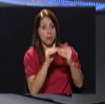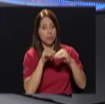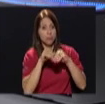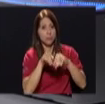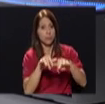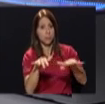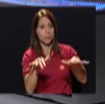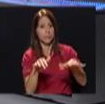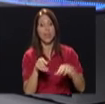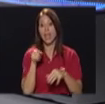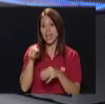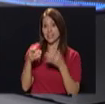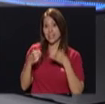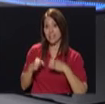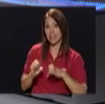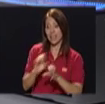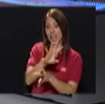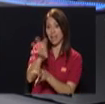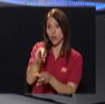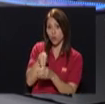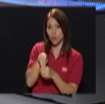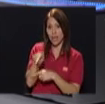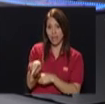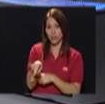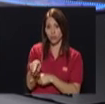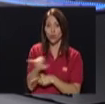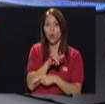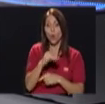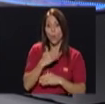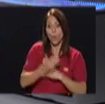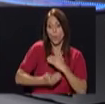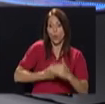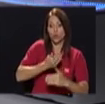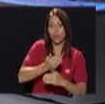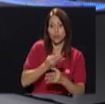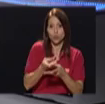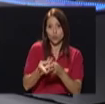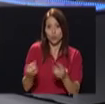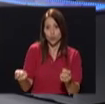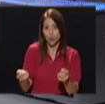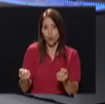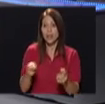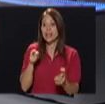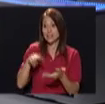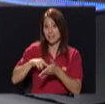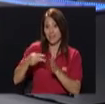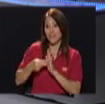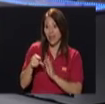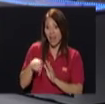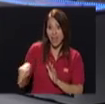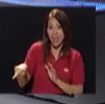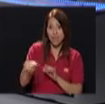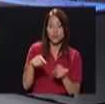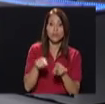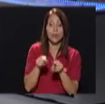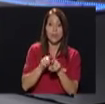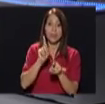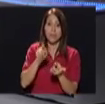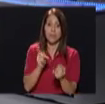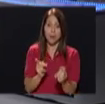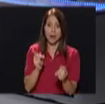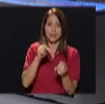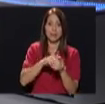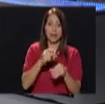puede ser, los incluye a ellos como parte del proceso y de la solución. En todo caso, eso involucra a que ellos también deben de participar